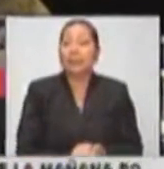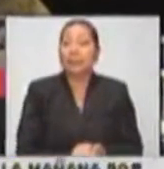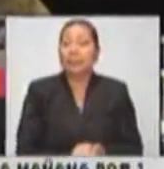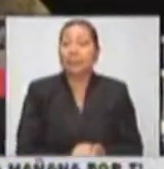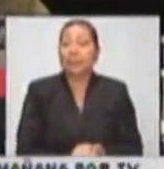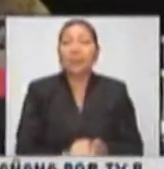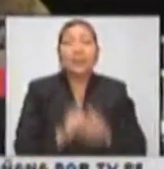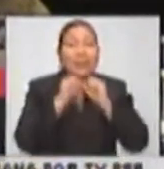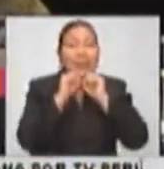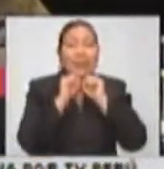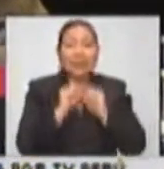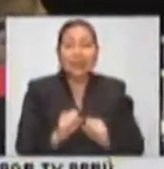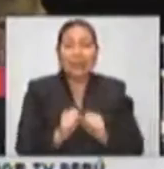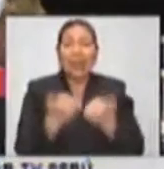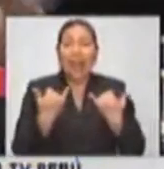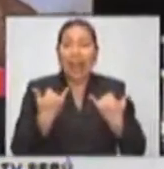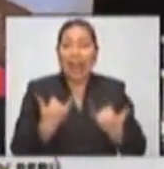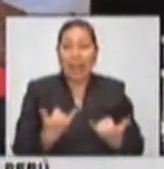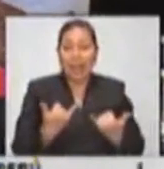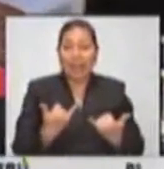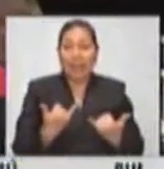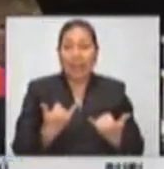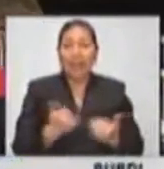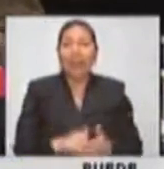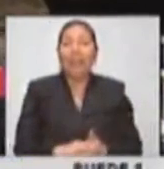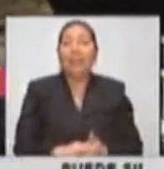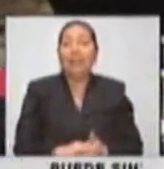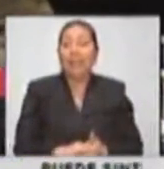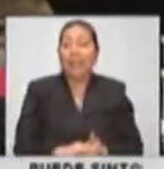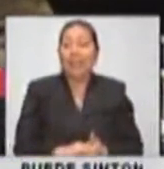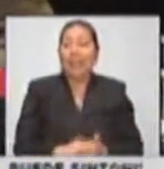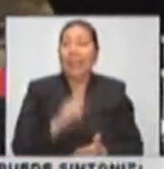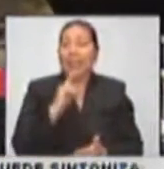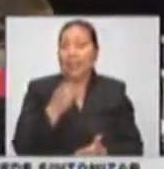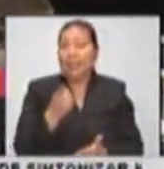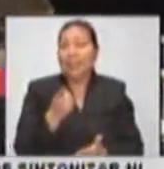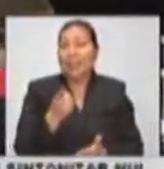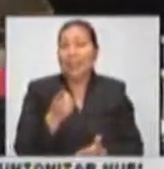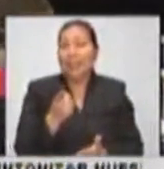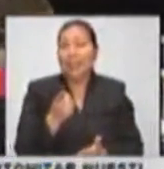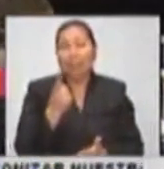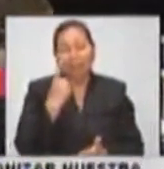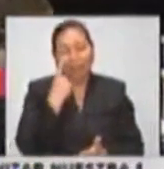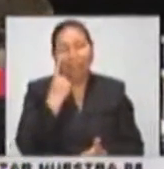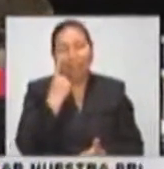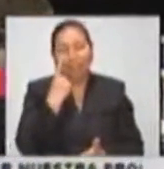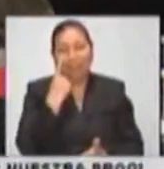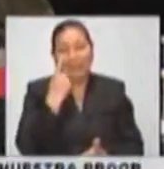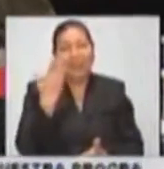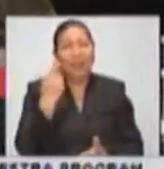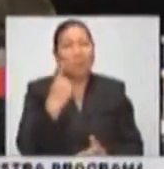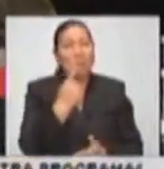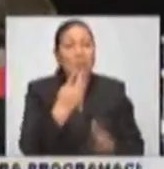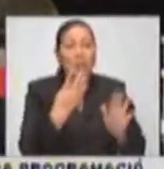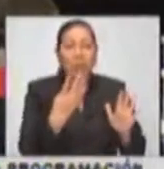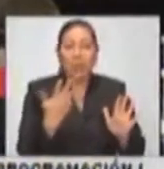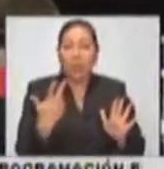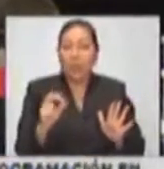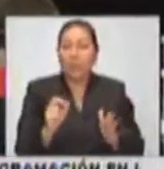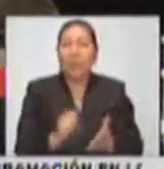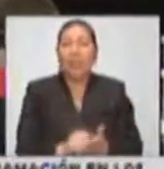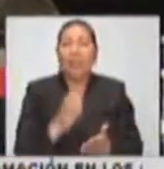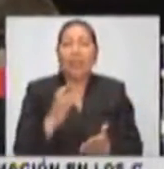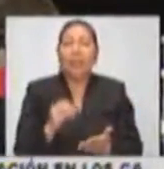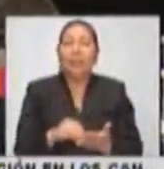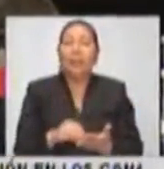El secretario general actual, que es Ángel Gurría, es un viejo conocido nuestro, creo que desde los años 80. Él era director general de